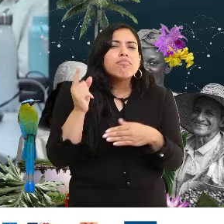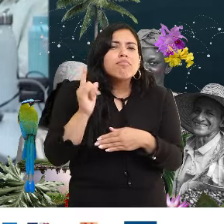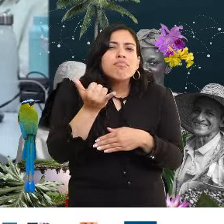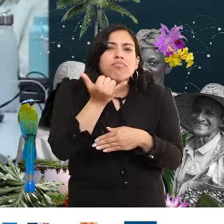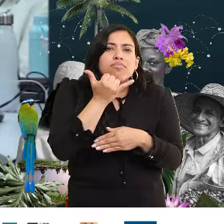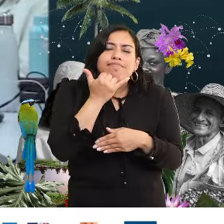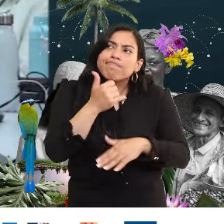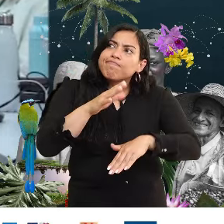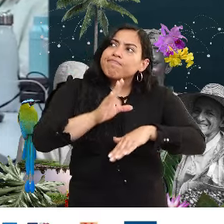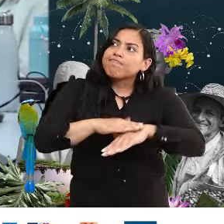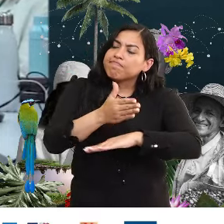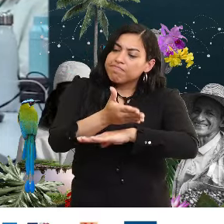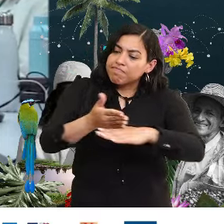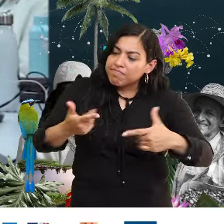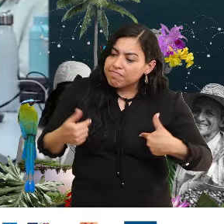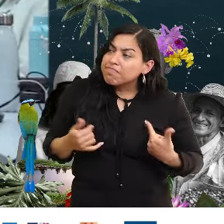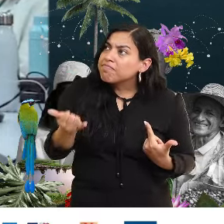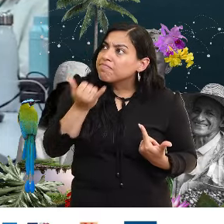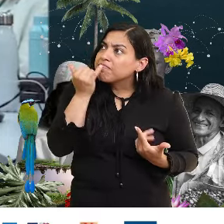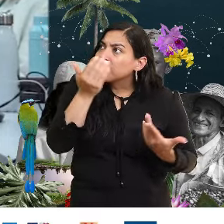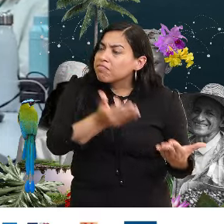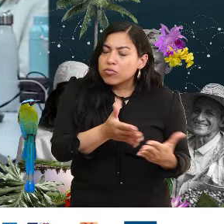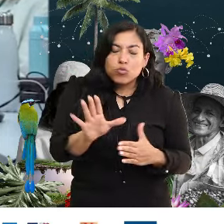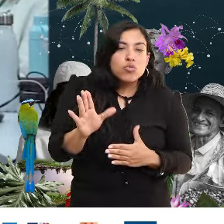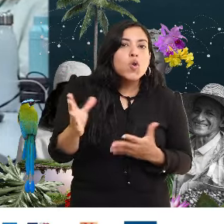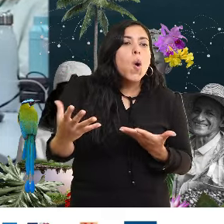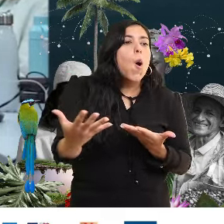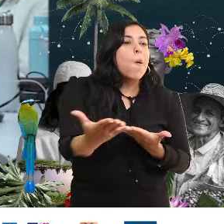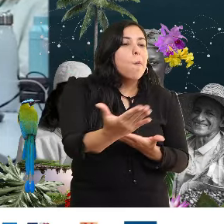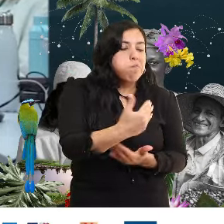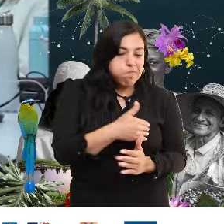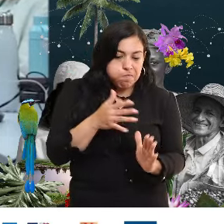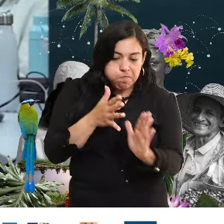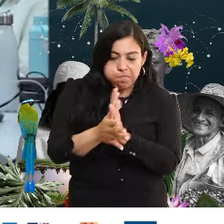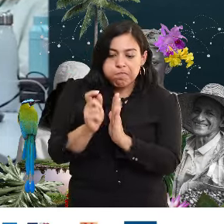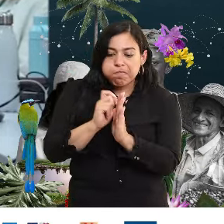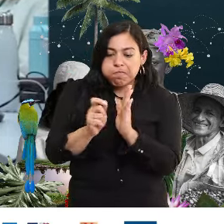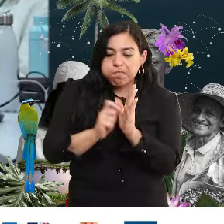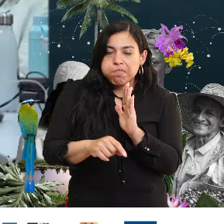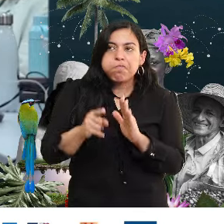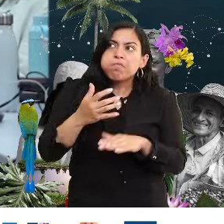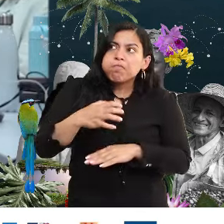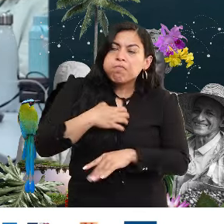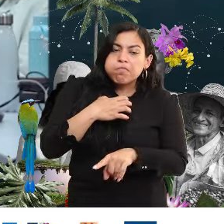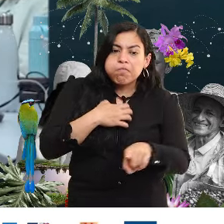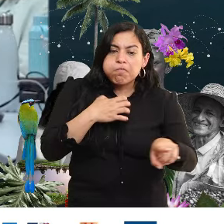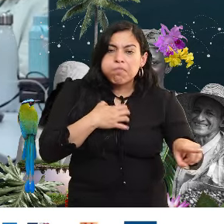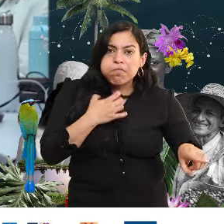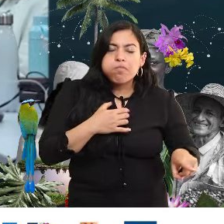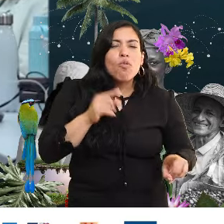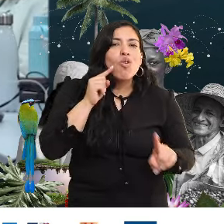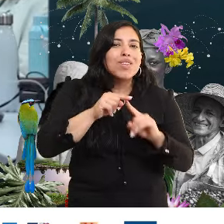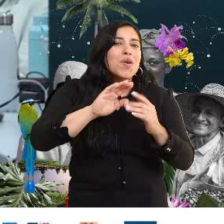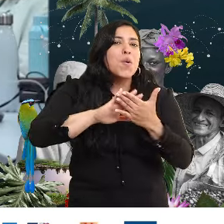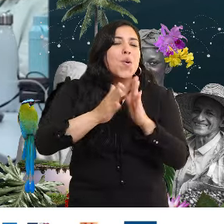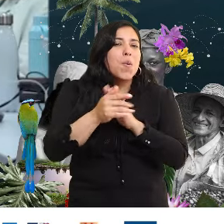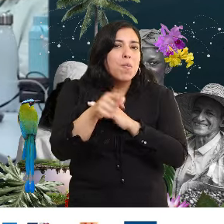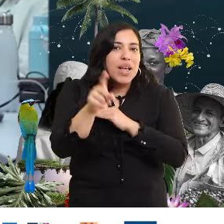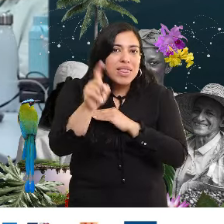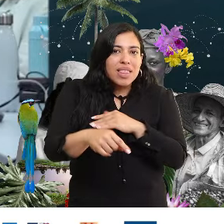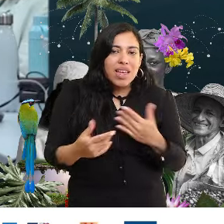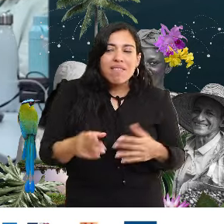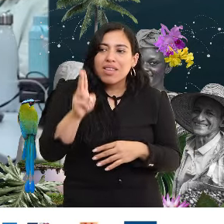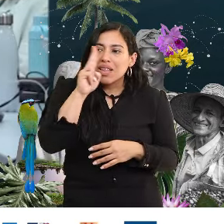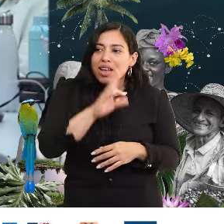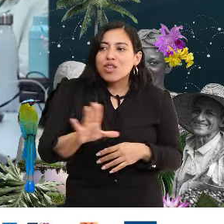que se tenga en cuenta dentro de todo lo que tiene que ver el logro de la paz estable y duradera en nuestro